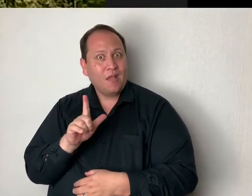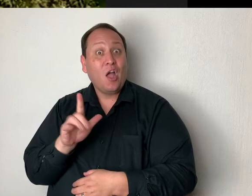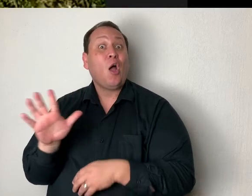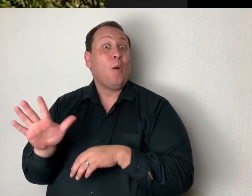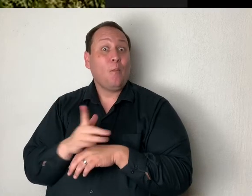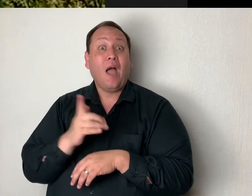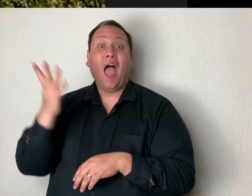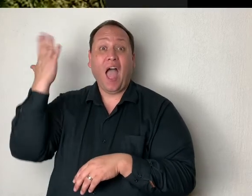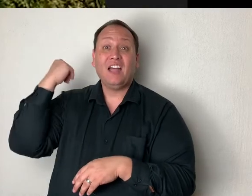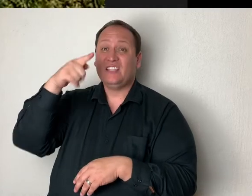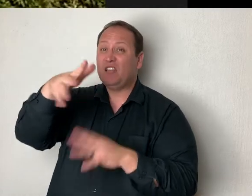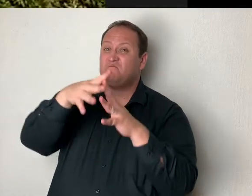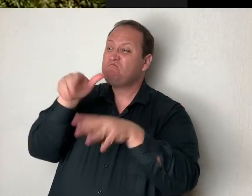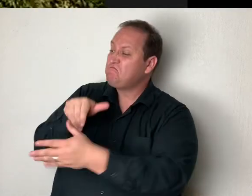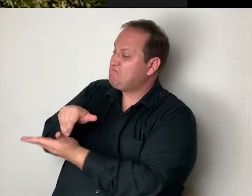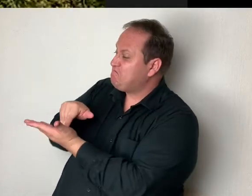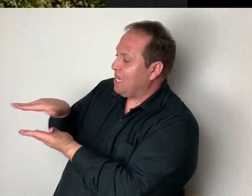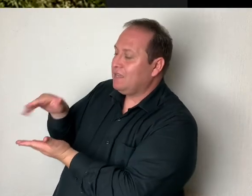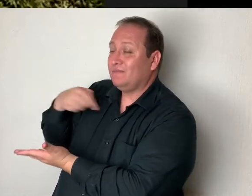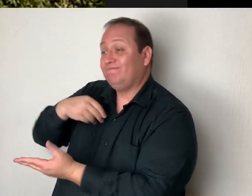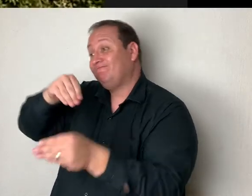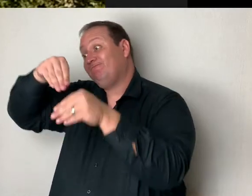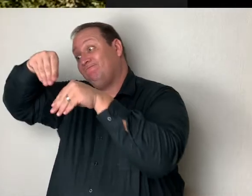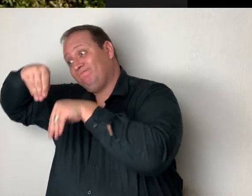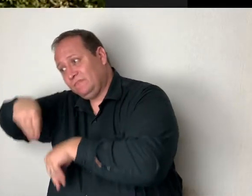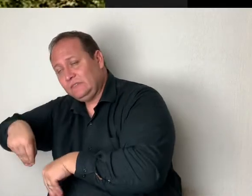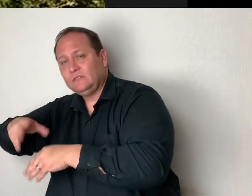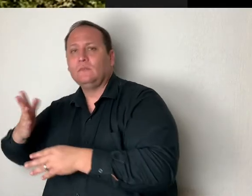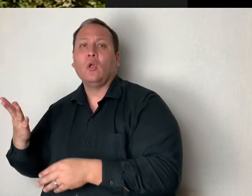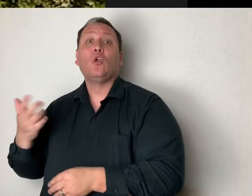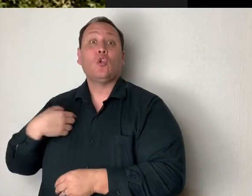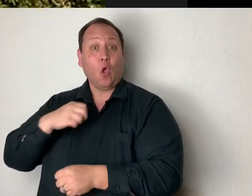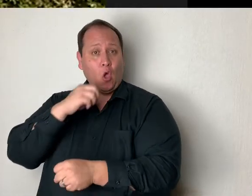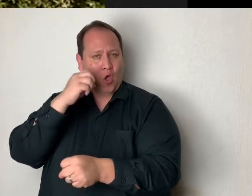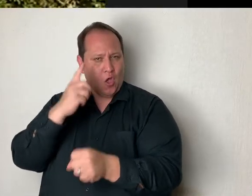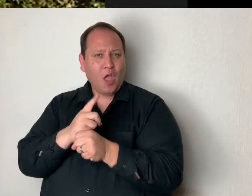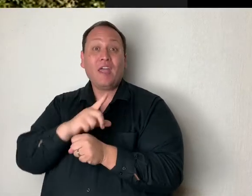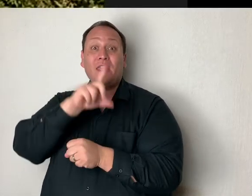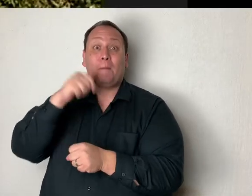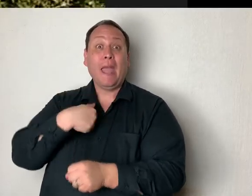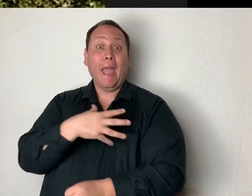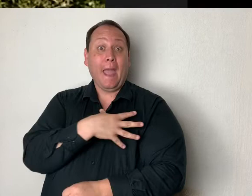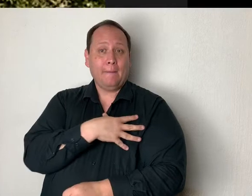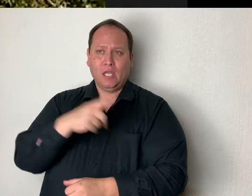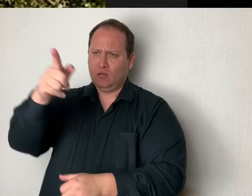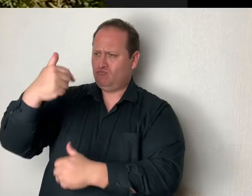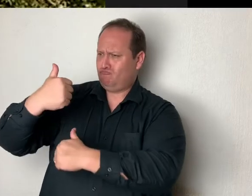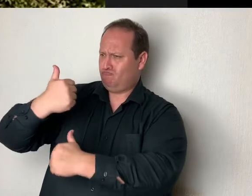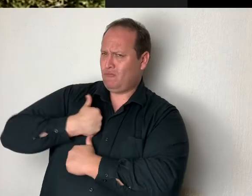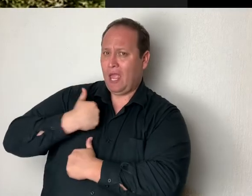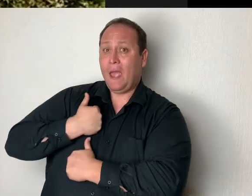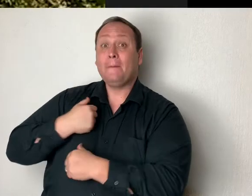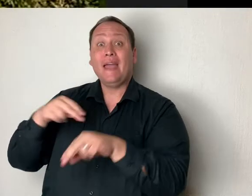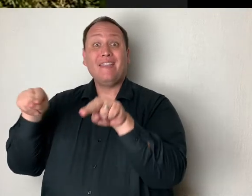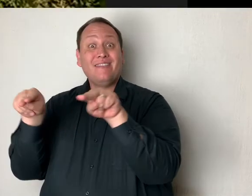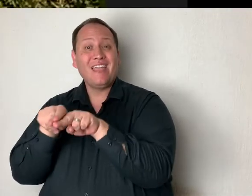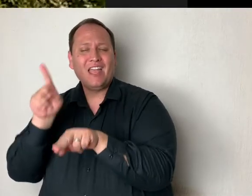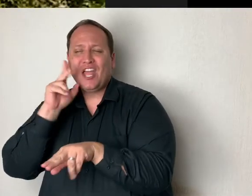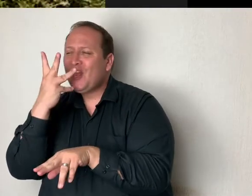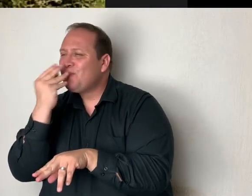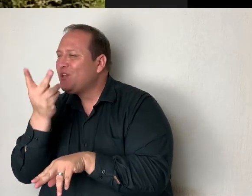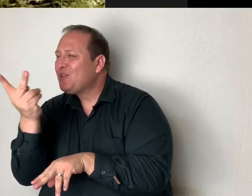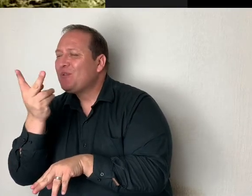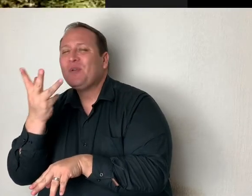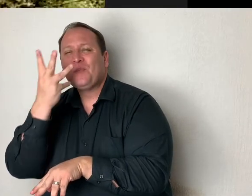deportación, tuve la oportunidad de abrazar a mi hijo militar y a mis nietas preciosas a través